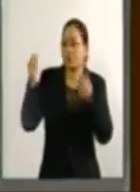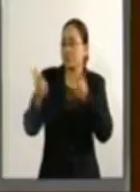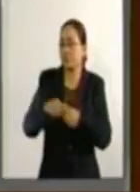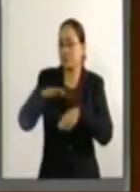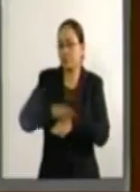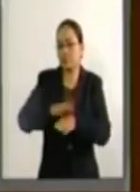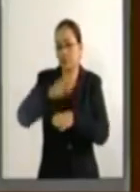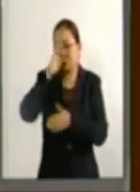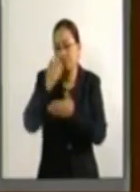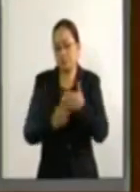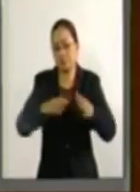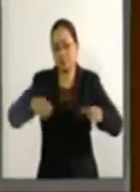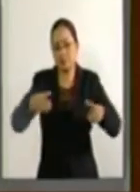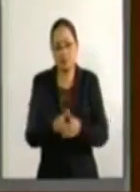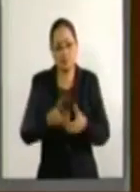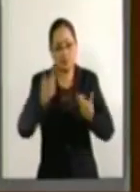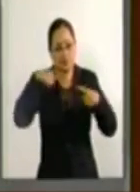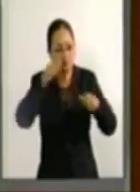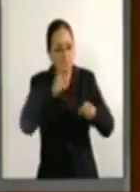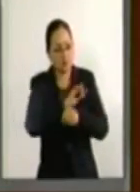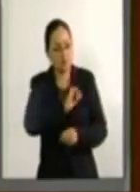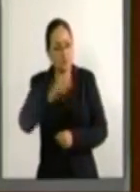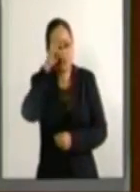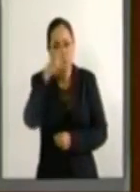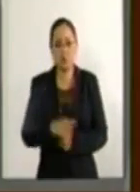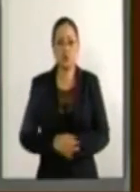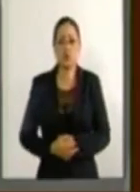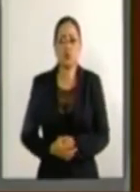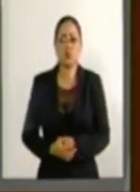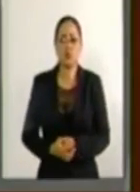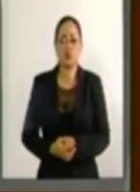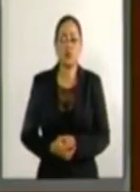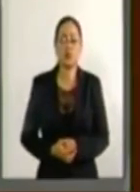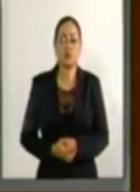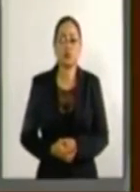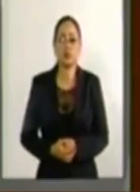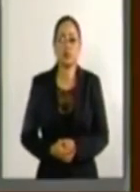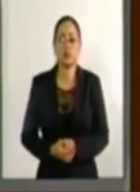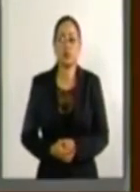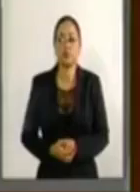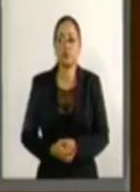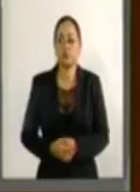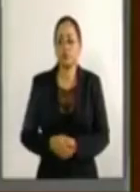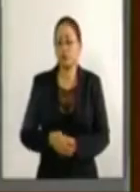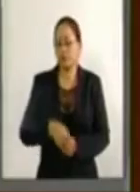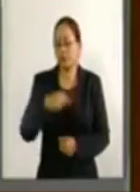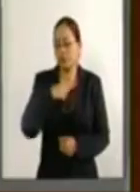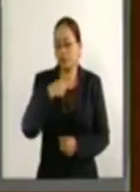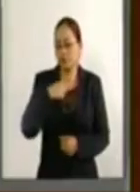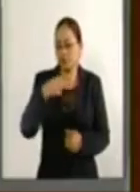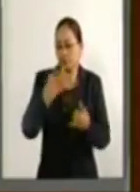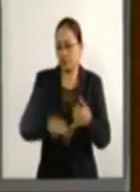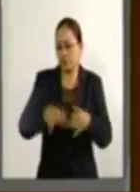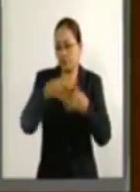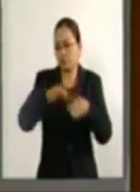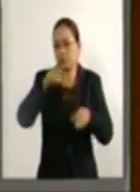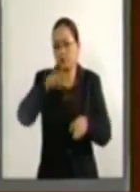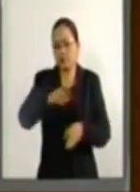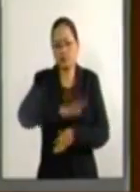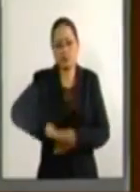diplomacia consular en favor de México. En fin, yo concluyo diciendo que los